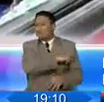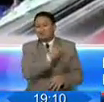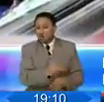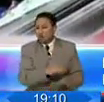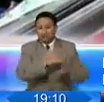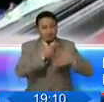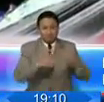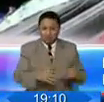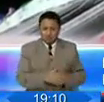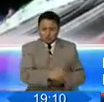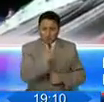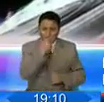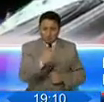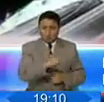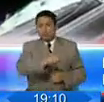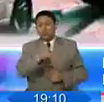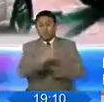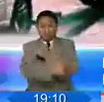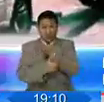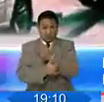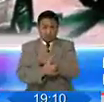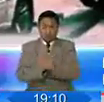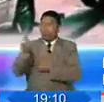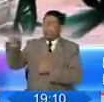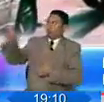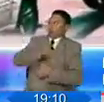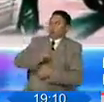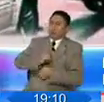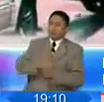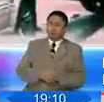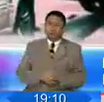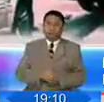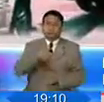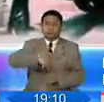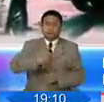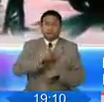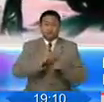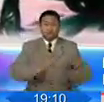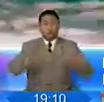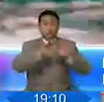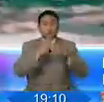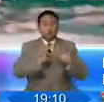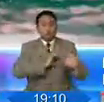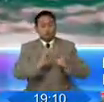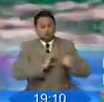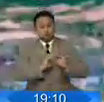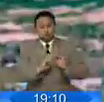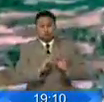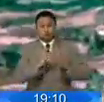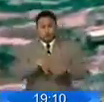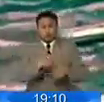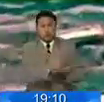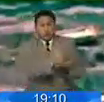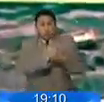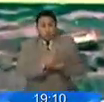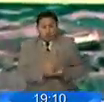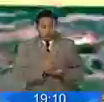cosas así que vemos en otros países. De ahí que el diálogo y la prevención serán armas letales